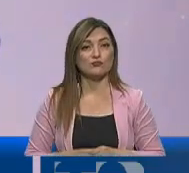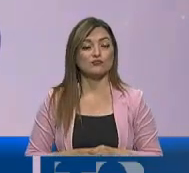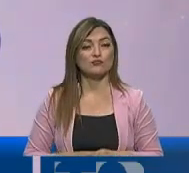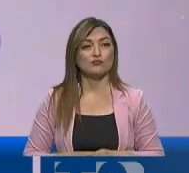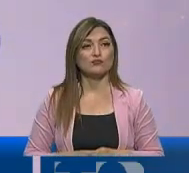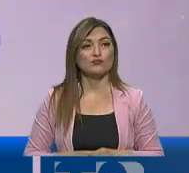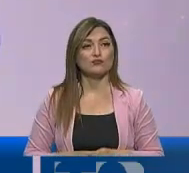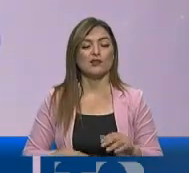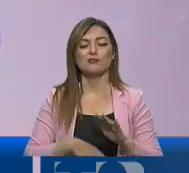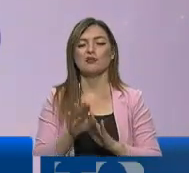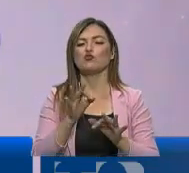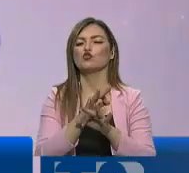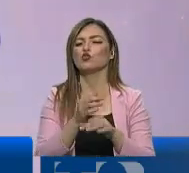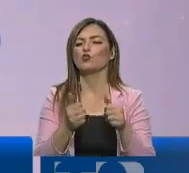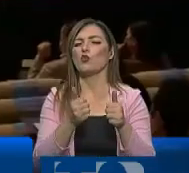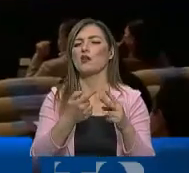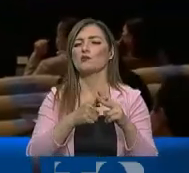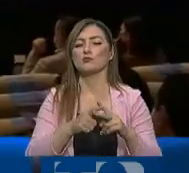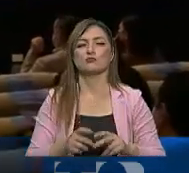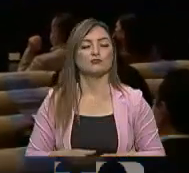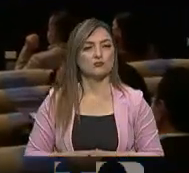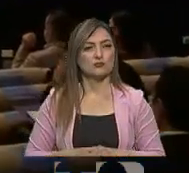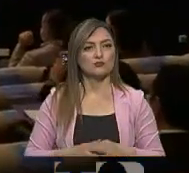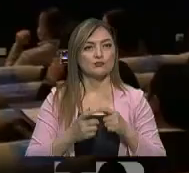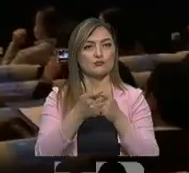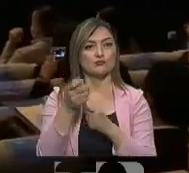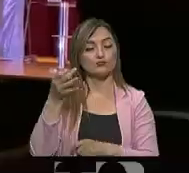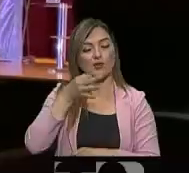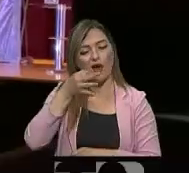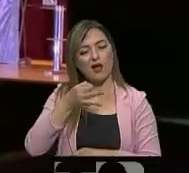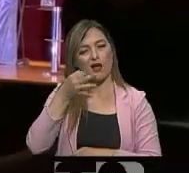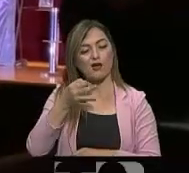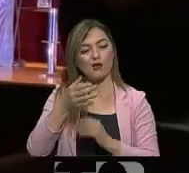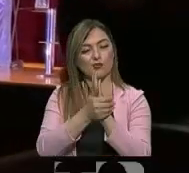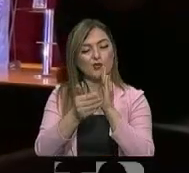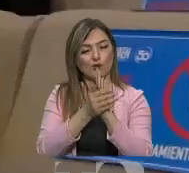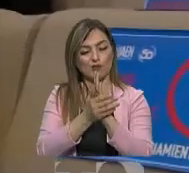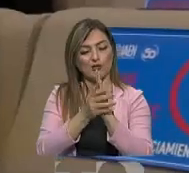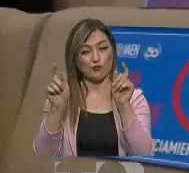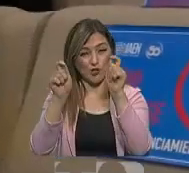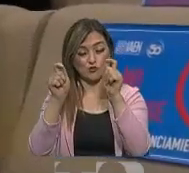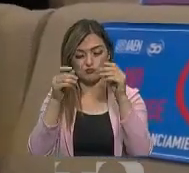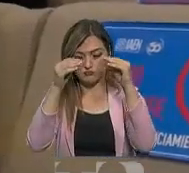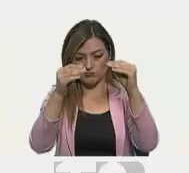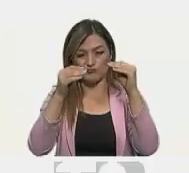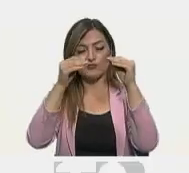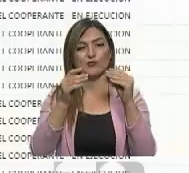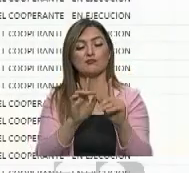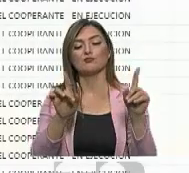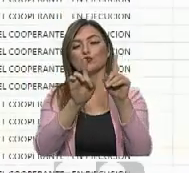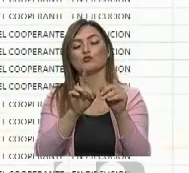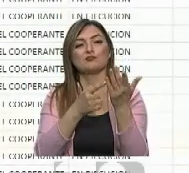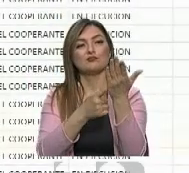funcionalidades son las esperadas que debería tener esta herramienta el taller dictado por expertos de fundavi expuso la manera de obtener los datos